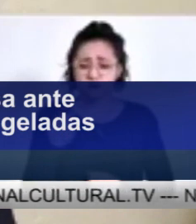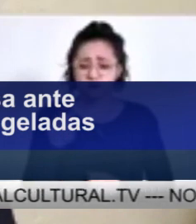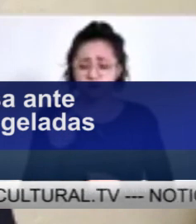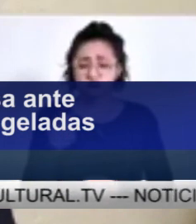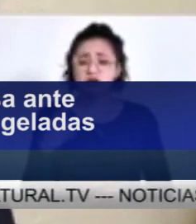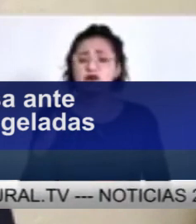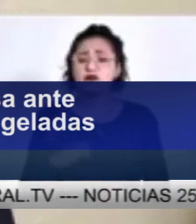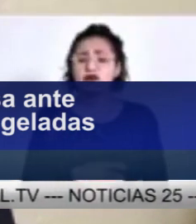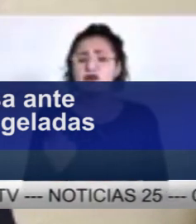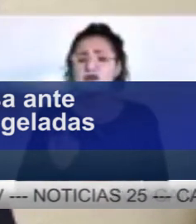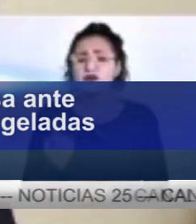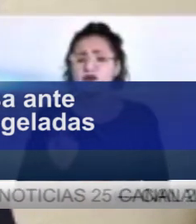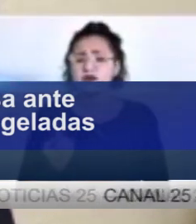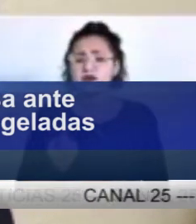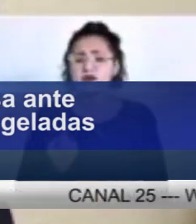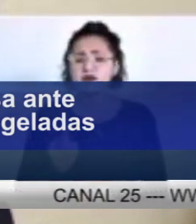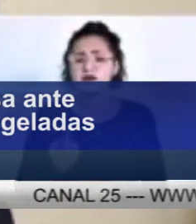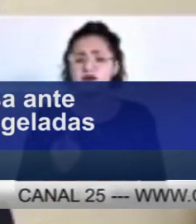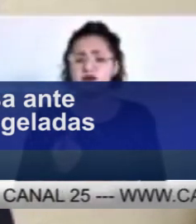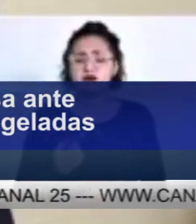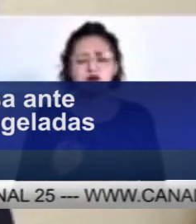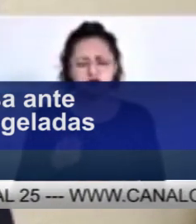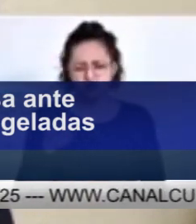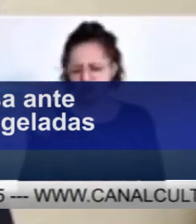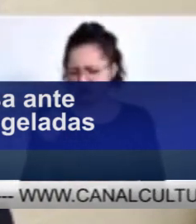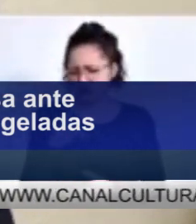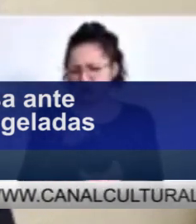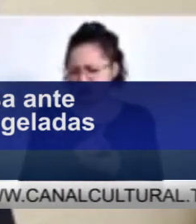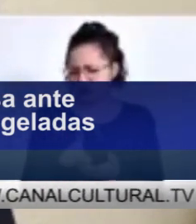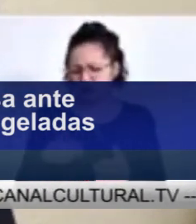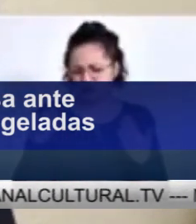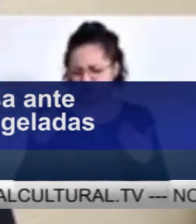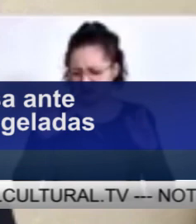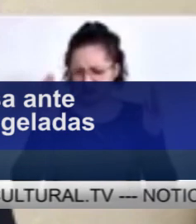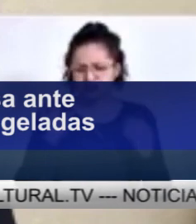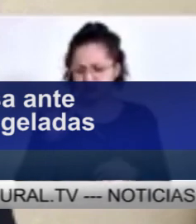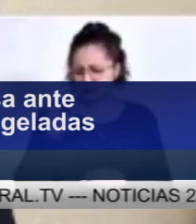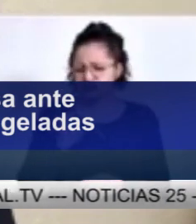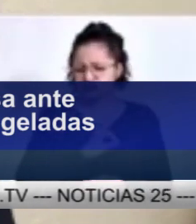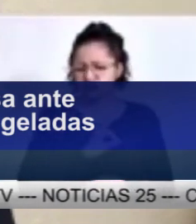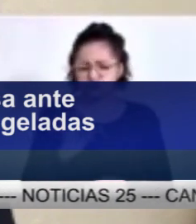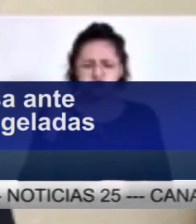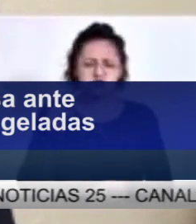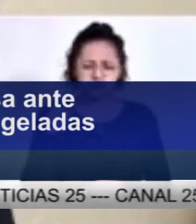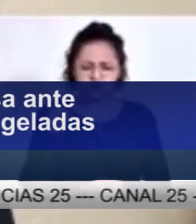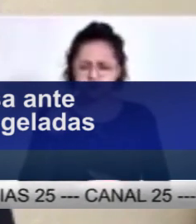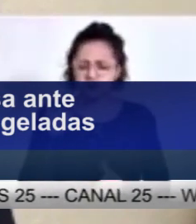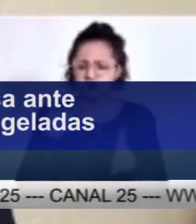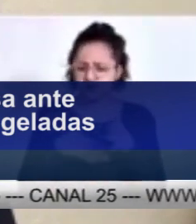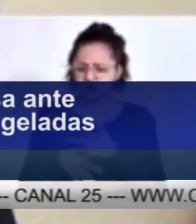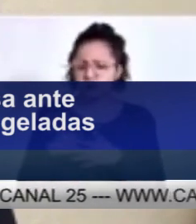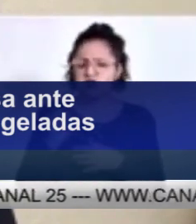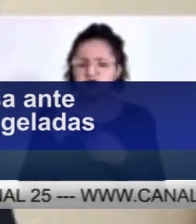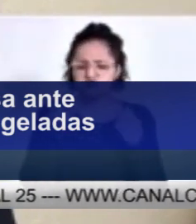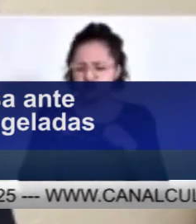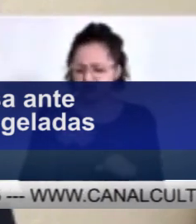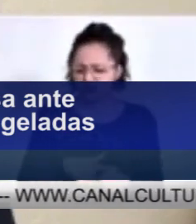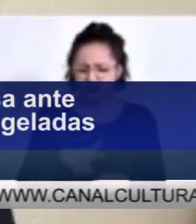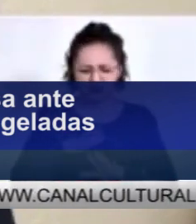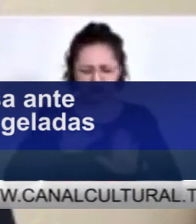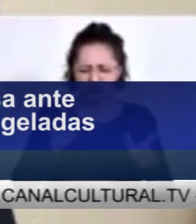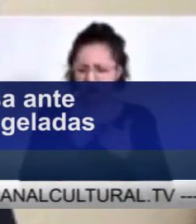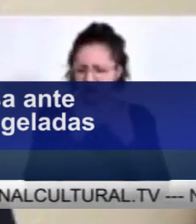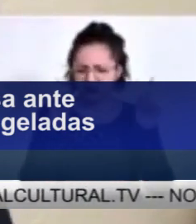antorcha y a sus líderes no a la gente pobre que engañaron a sus líderes que en